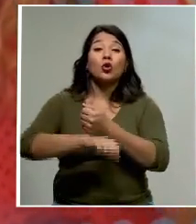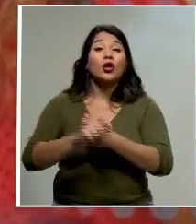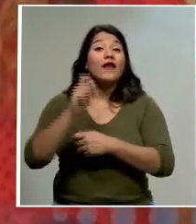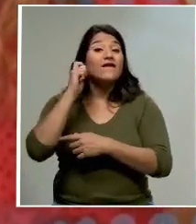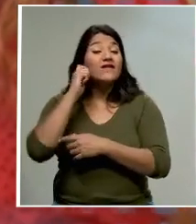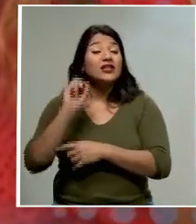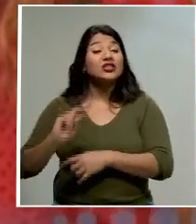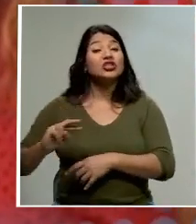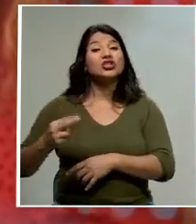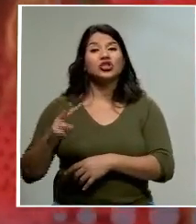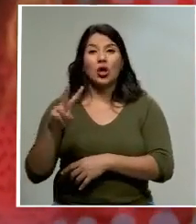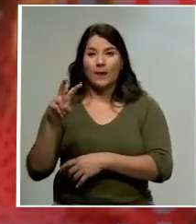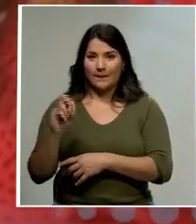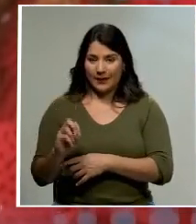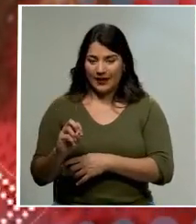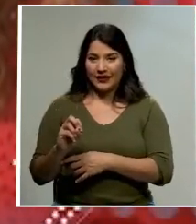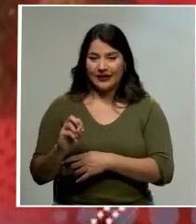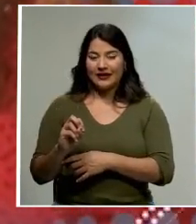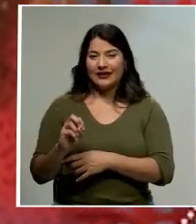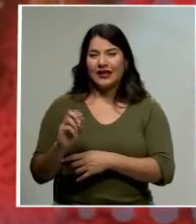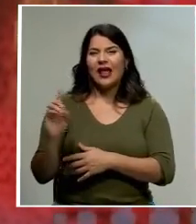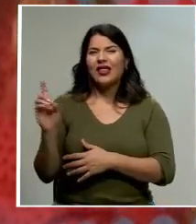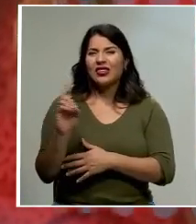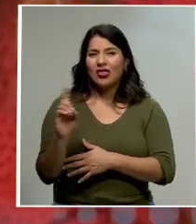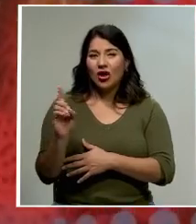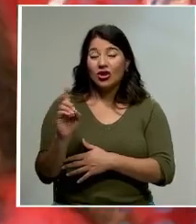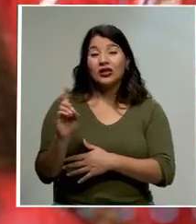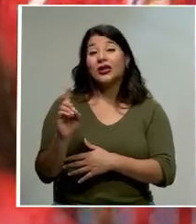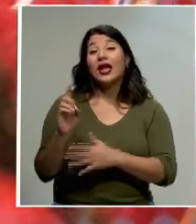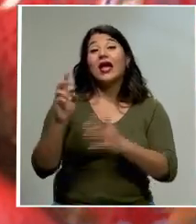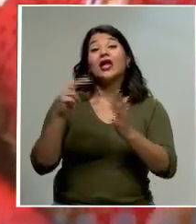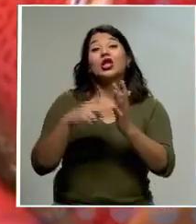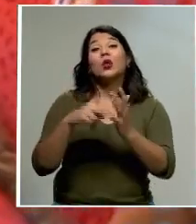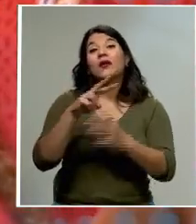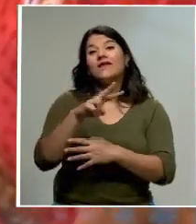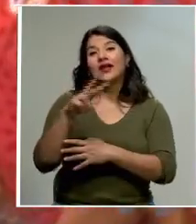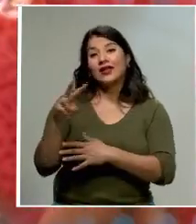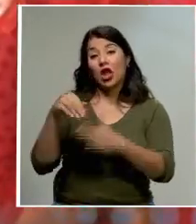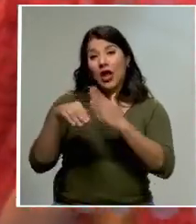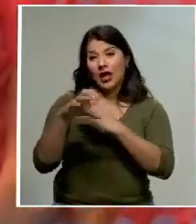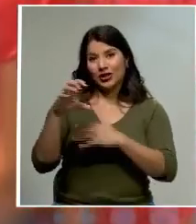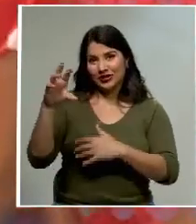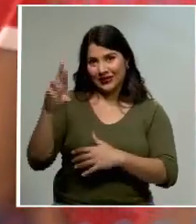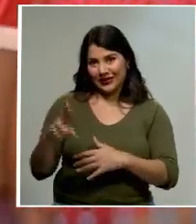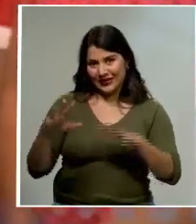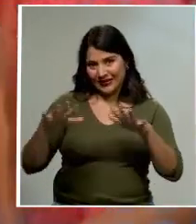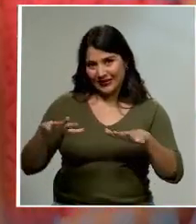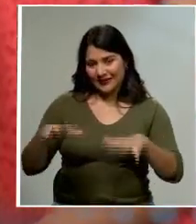Sub-20 que se llevará a cabo en el 2022 en Costa Rica.